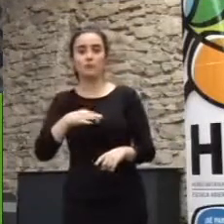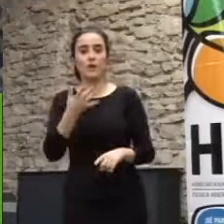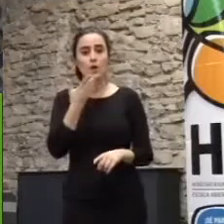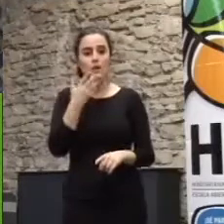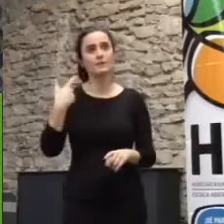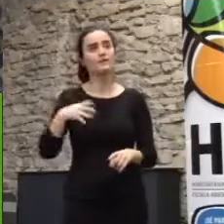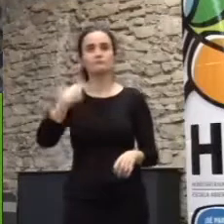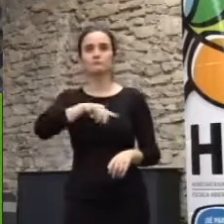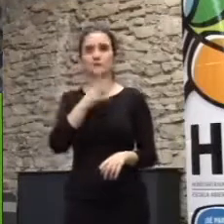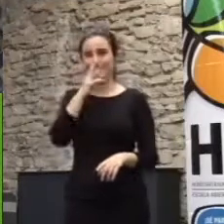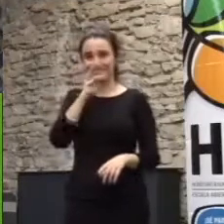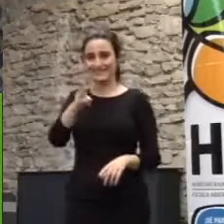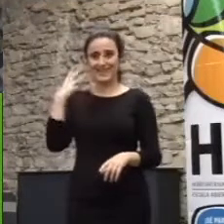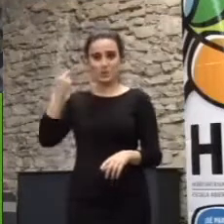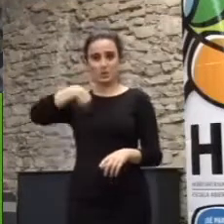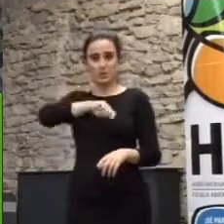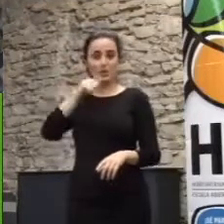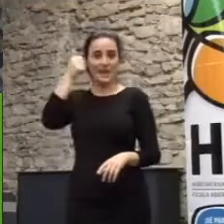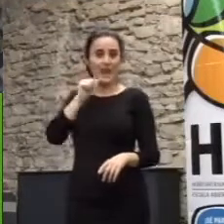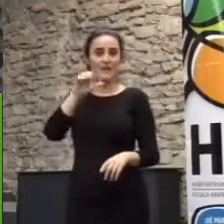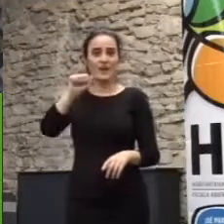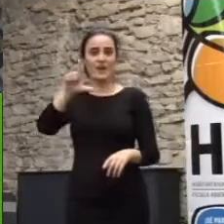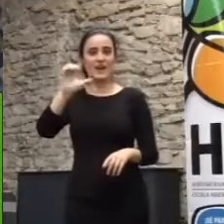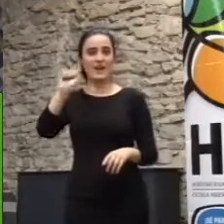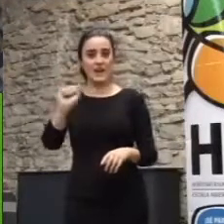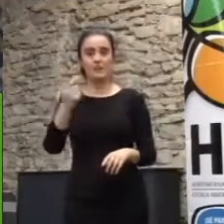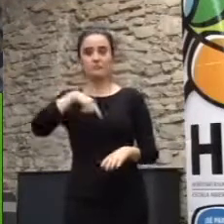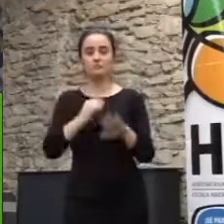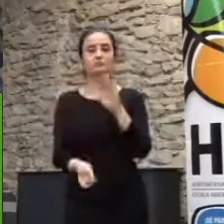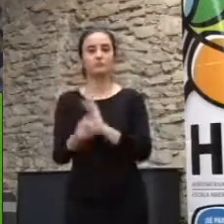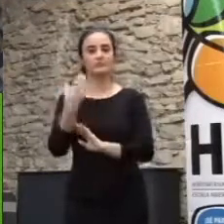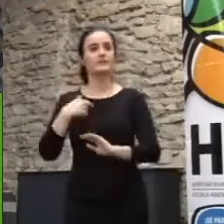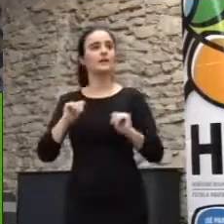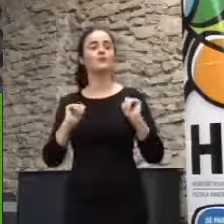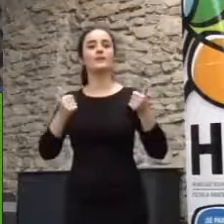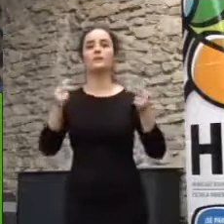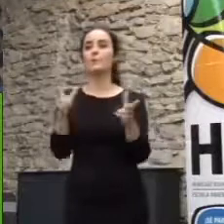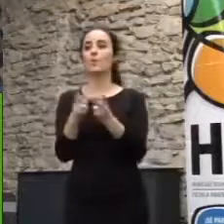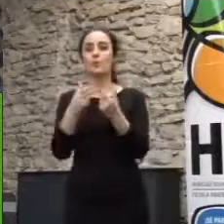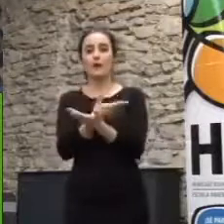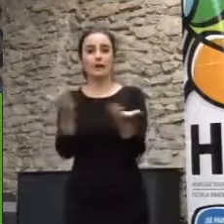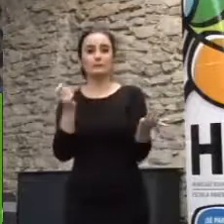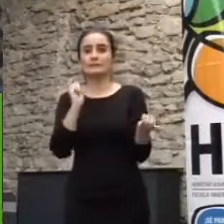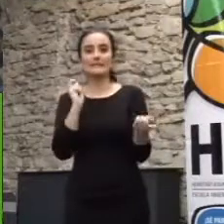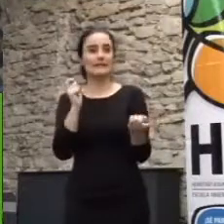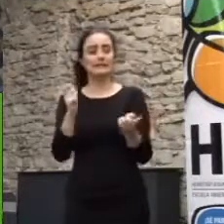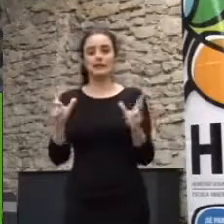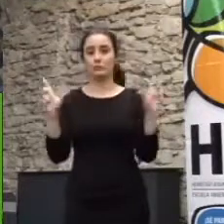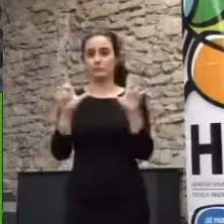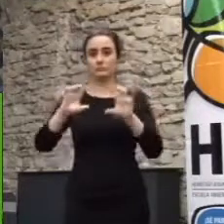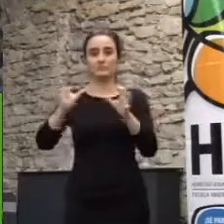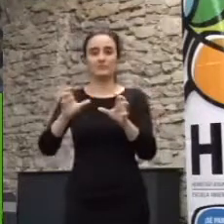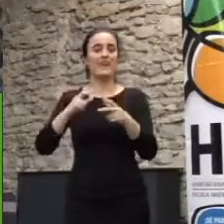ya creamos Álava Coalea. Surgió desde una iniciativa popular, como prácticamente todos los medios de comunicación en